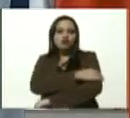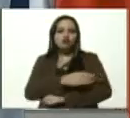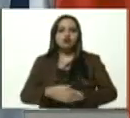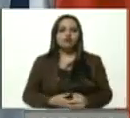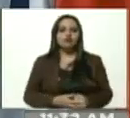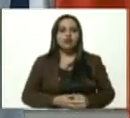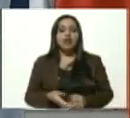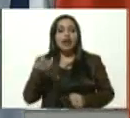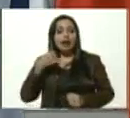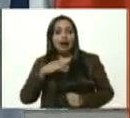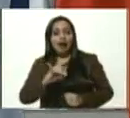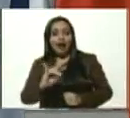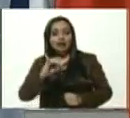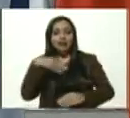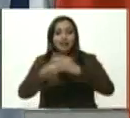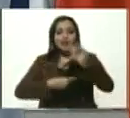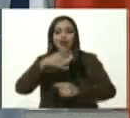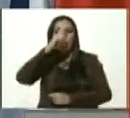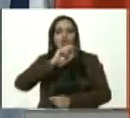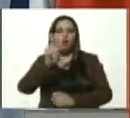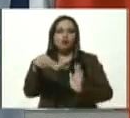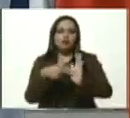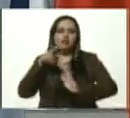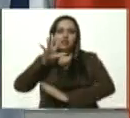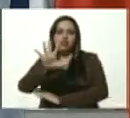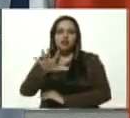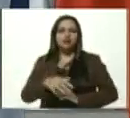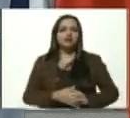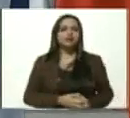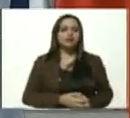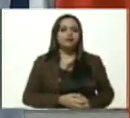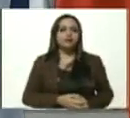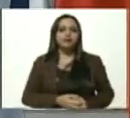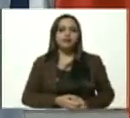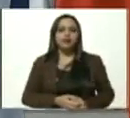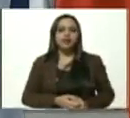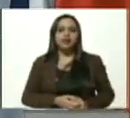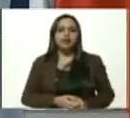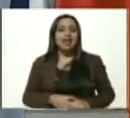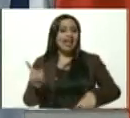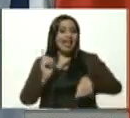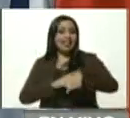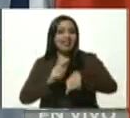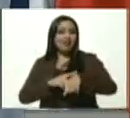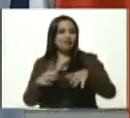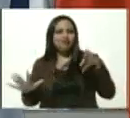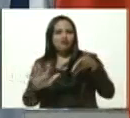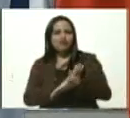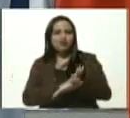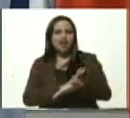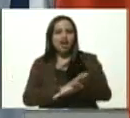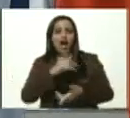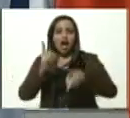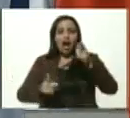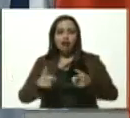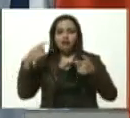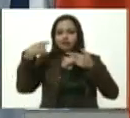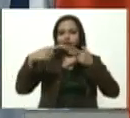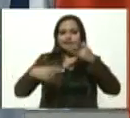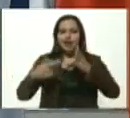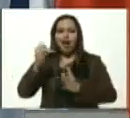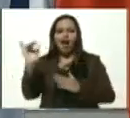vivió en el año 2005. En medio de estas acciones que estoy